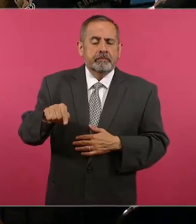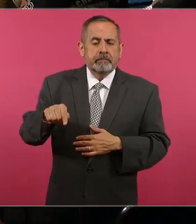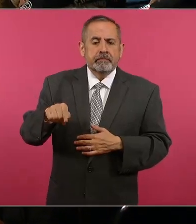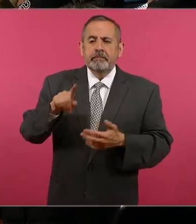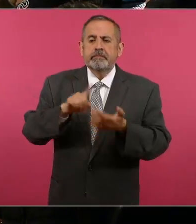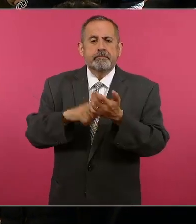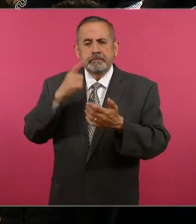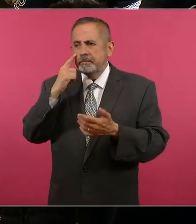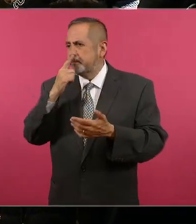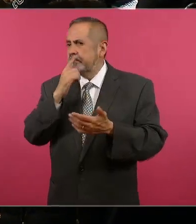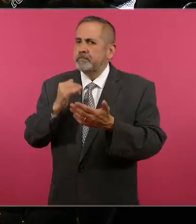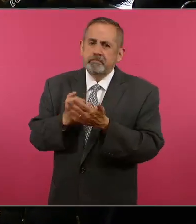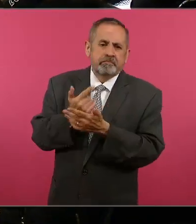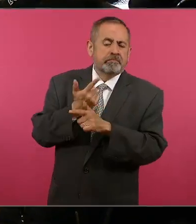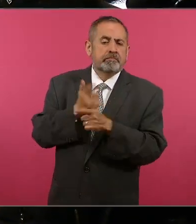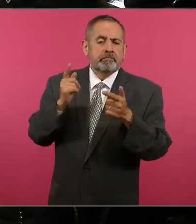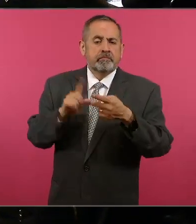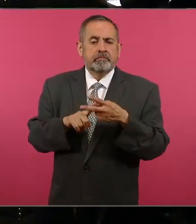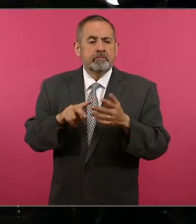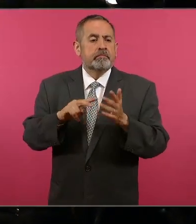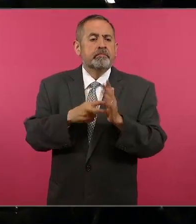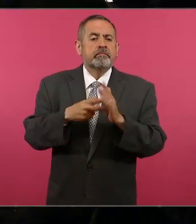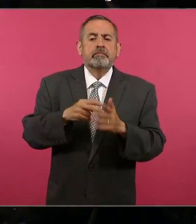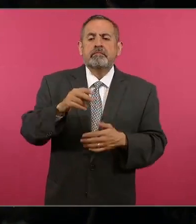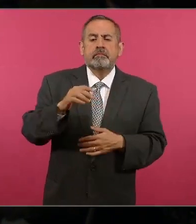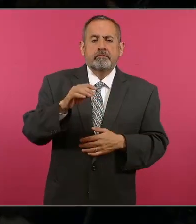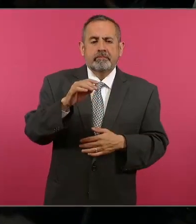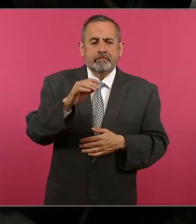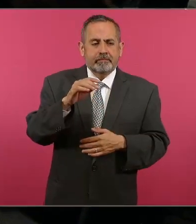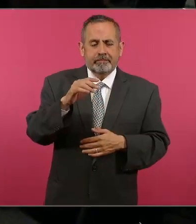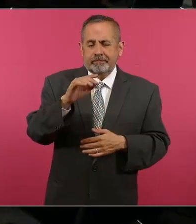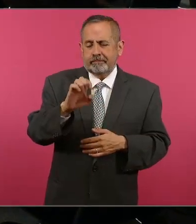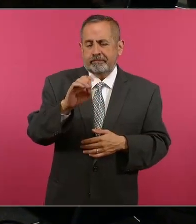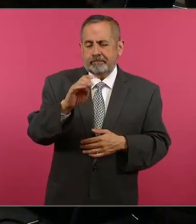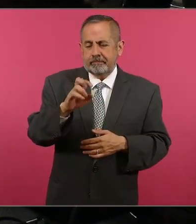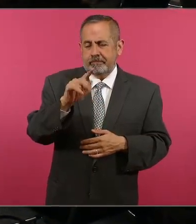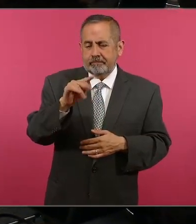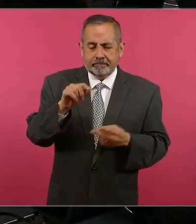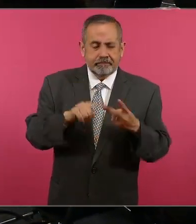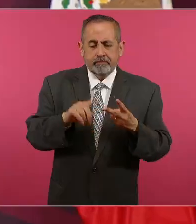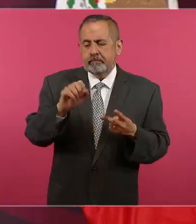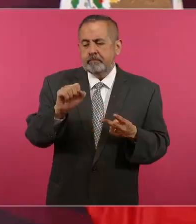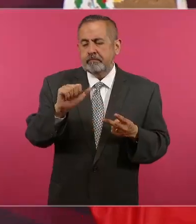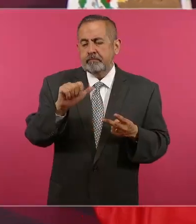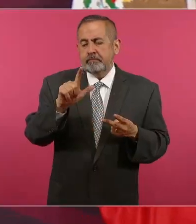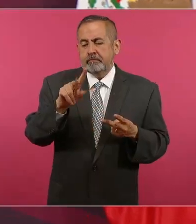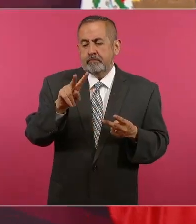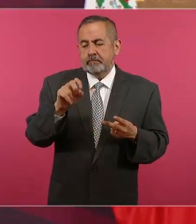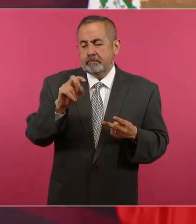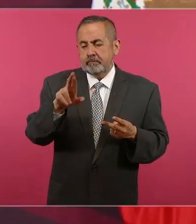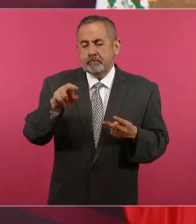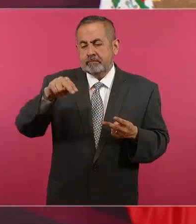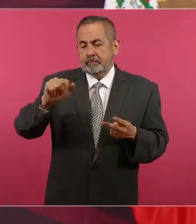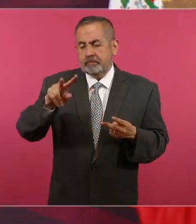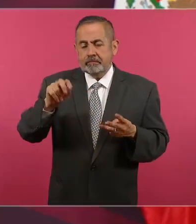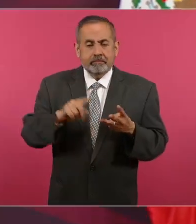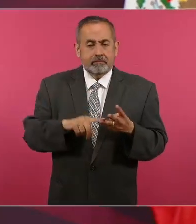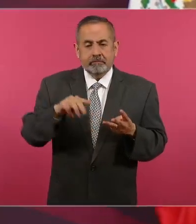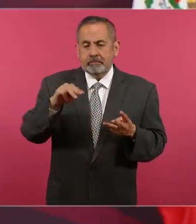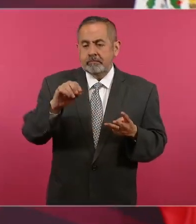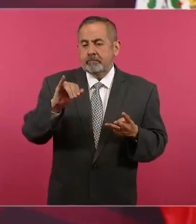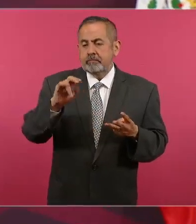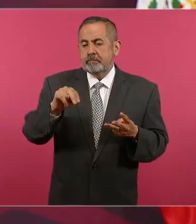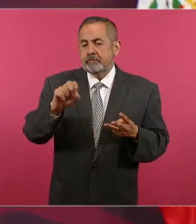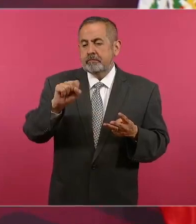por la democracia, el ingeniero Eberto, ahí está Salvador Nava, ahí está Monsiváis,